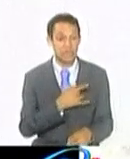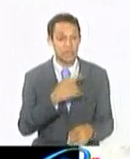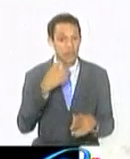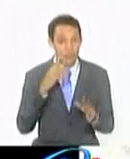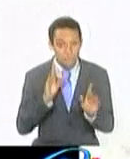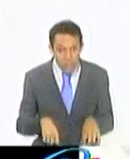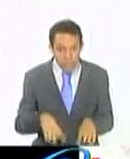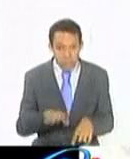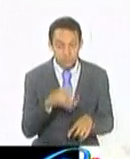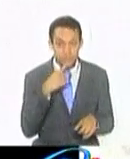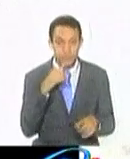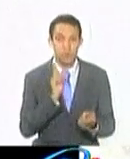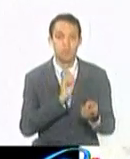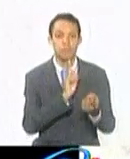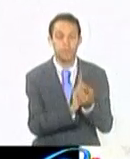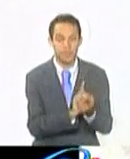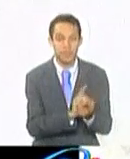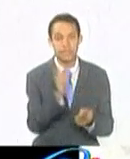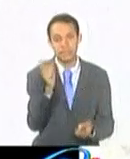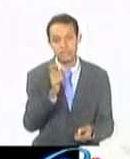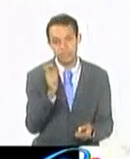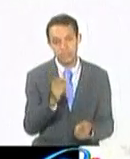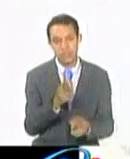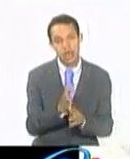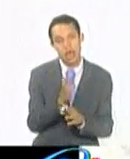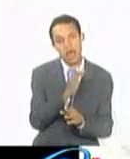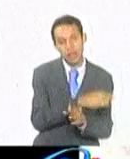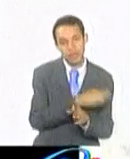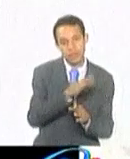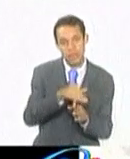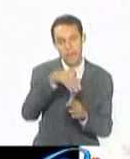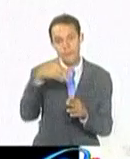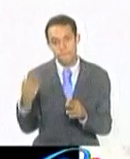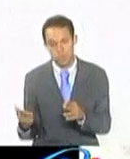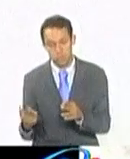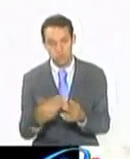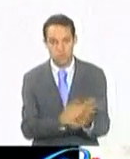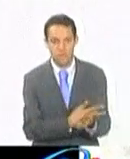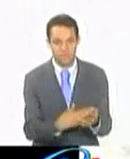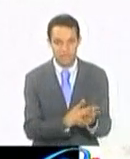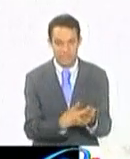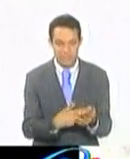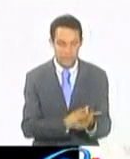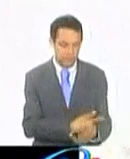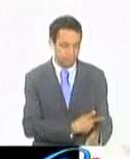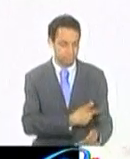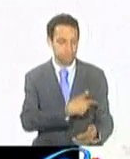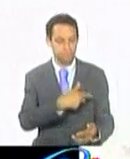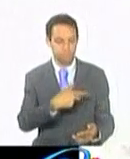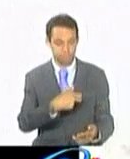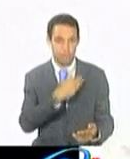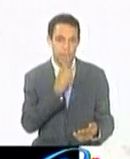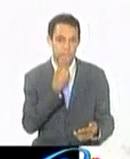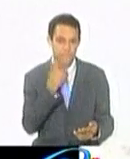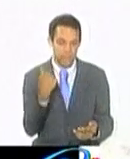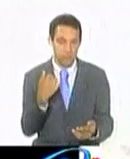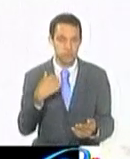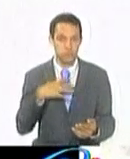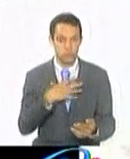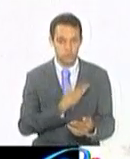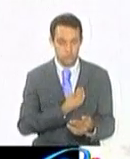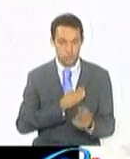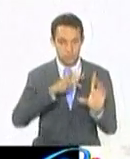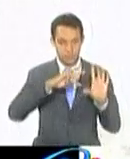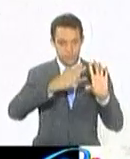favor deben de hacerse una glicemia pre Y posprandial esto es muy importante nosotros en nuestro parque médico en la